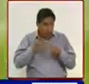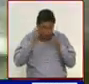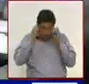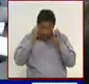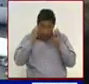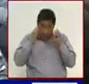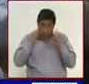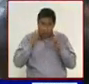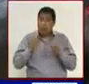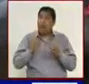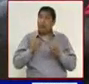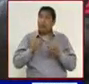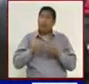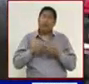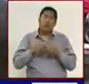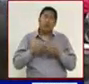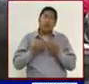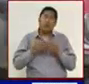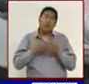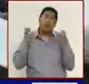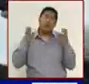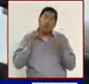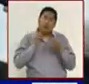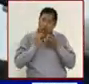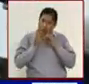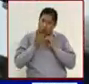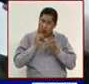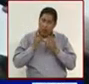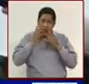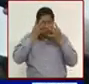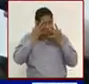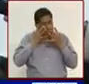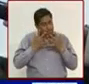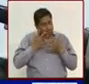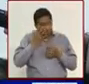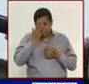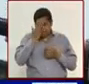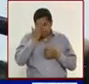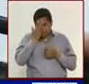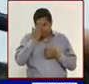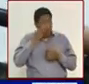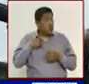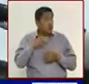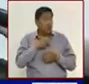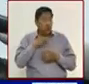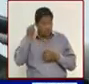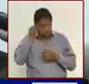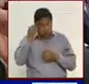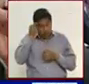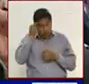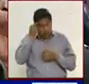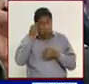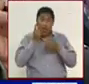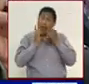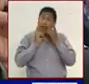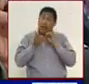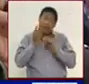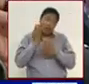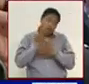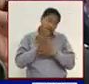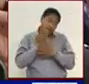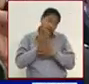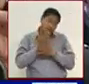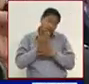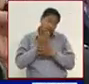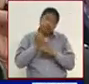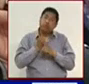educación. Sobre la ruptura del diálogo, lamentamos que haya ocurrido aquello. Nosotros somos un gobierno del diálogo y vamos a insistir una vez